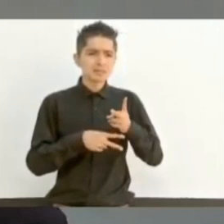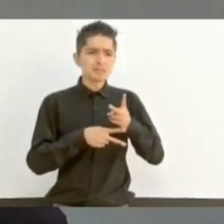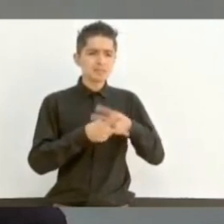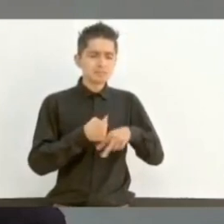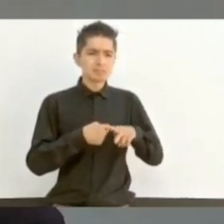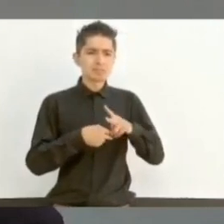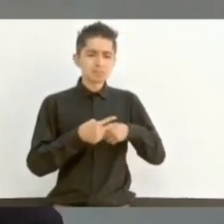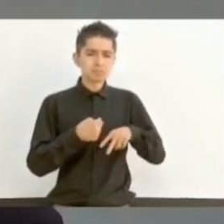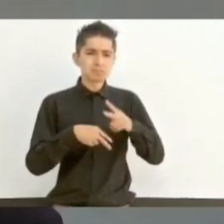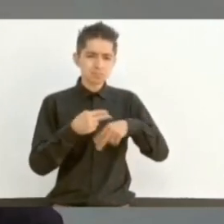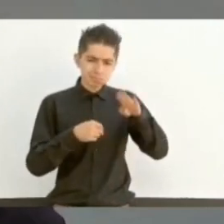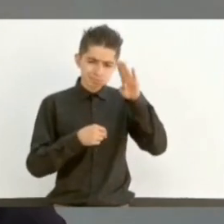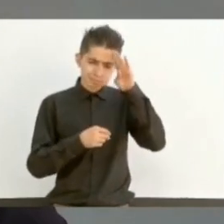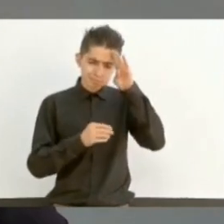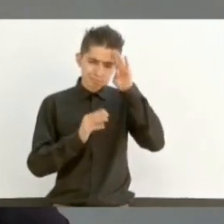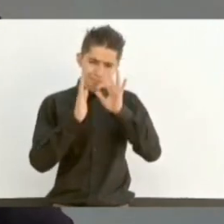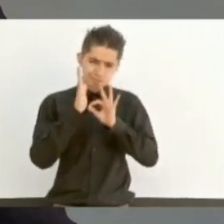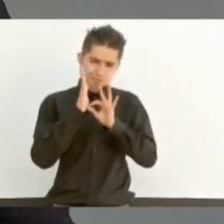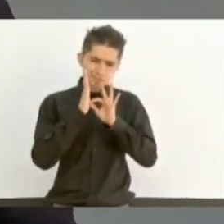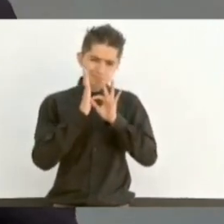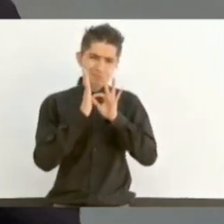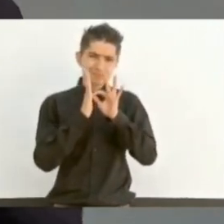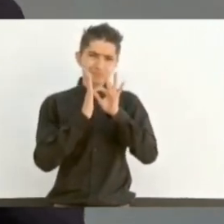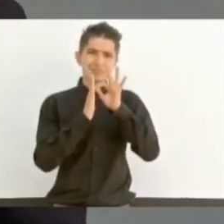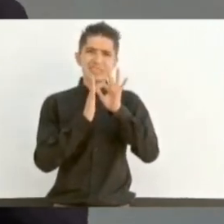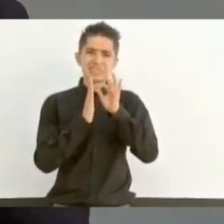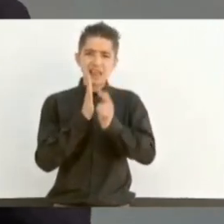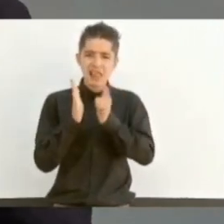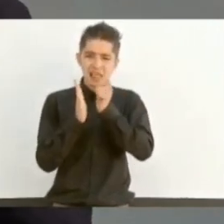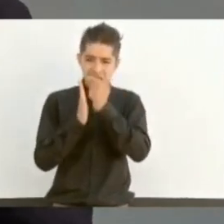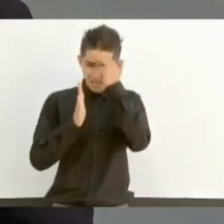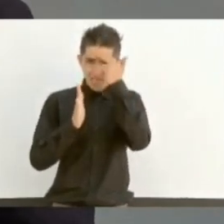aumentando los delitos,